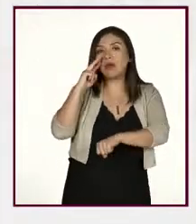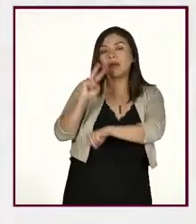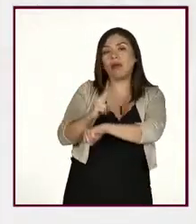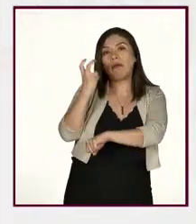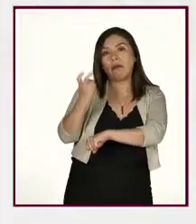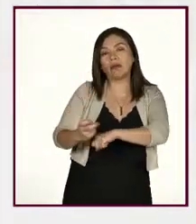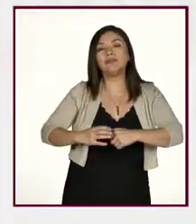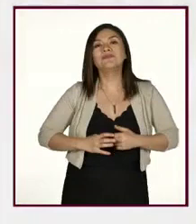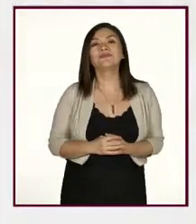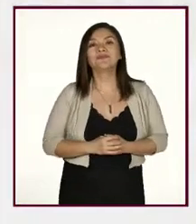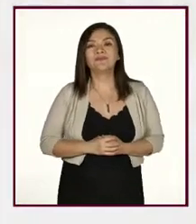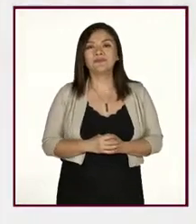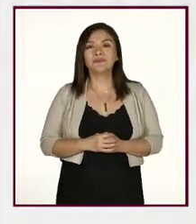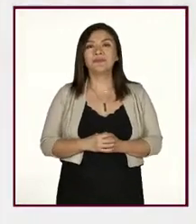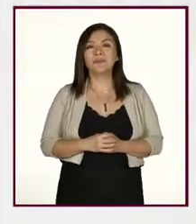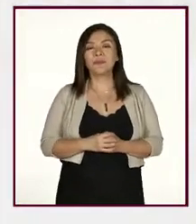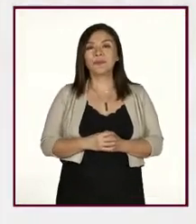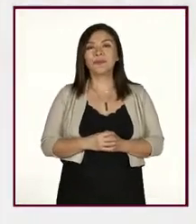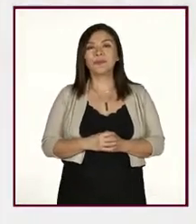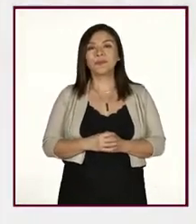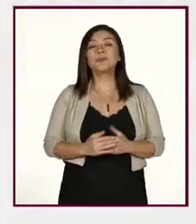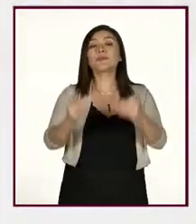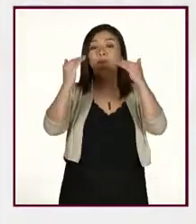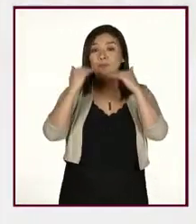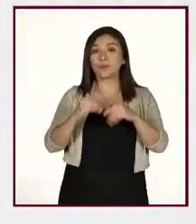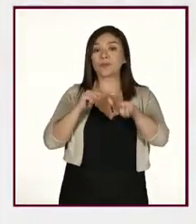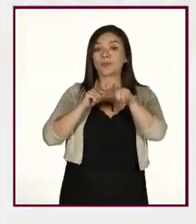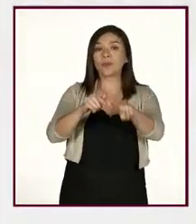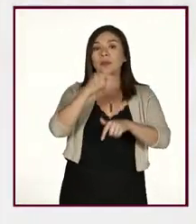¿no? Sí. Y bueno, continuando,